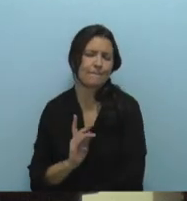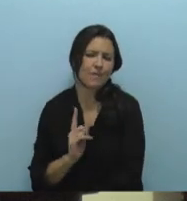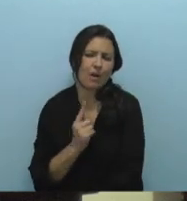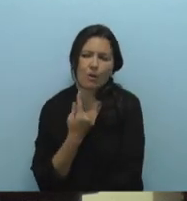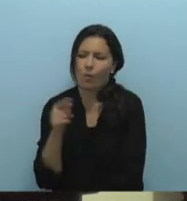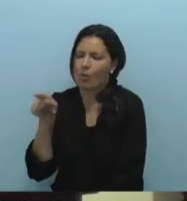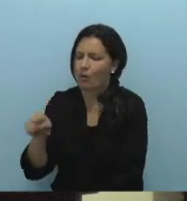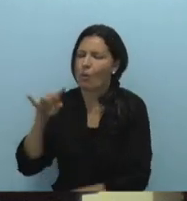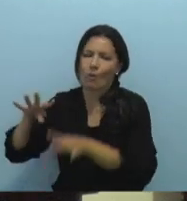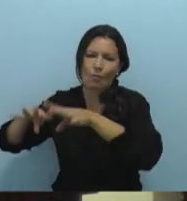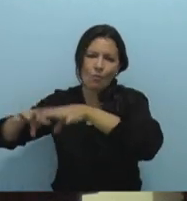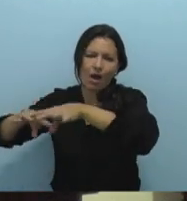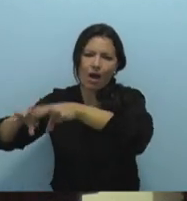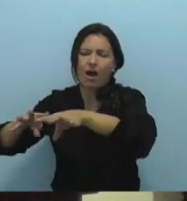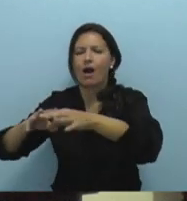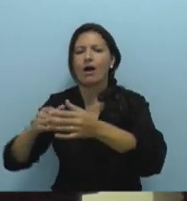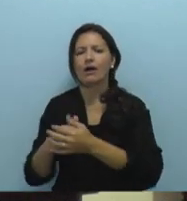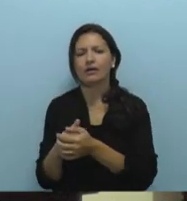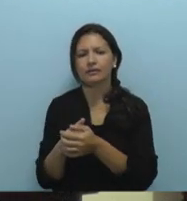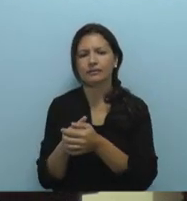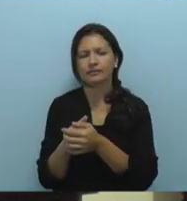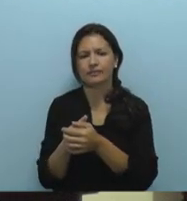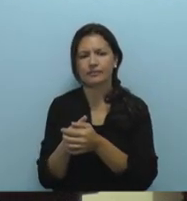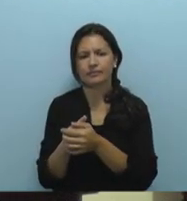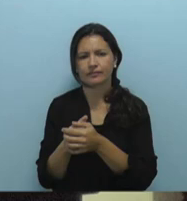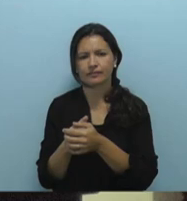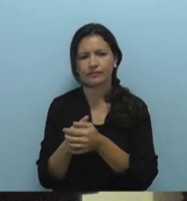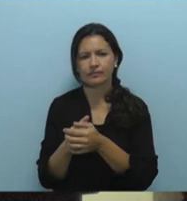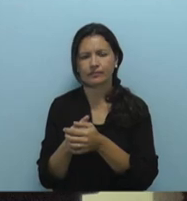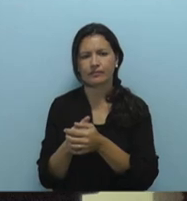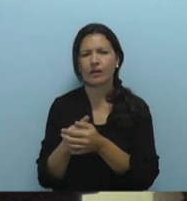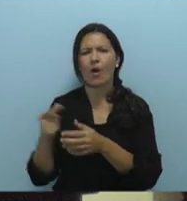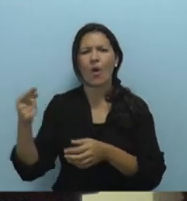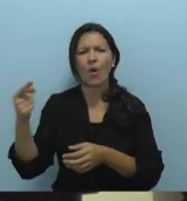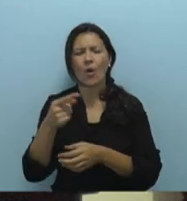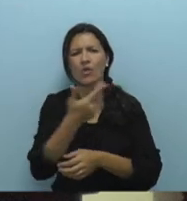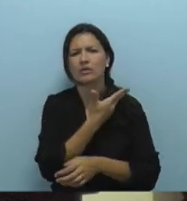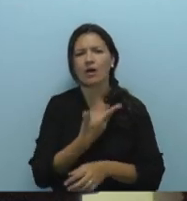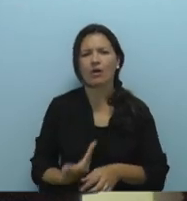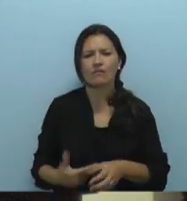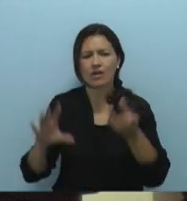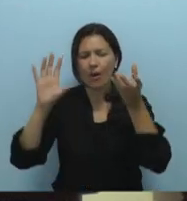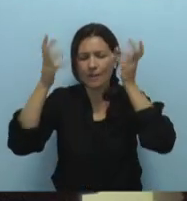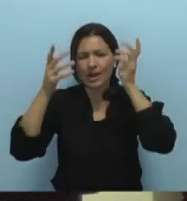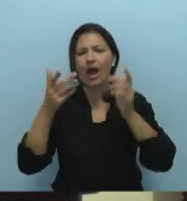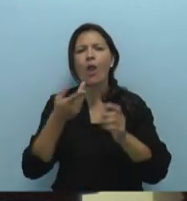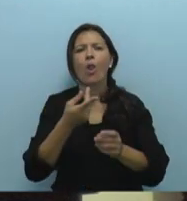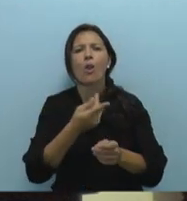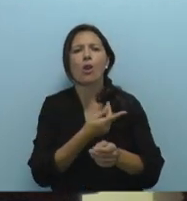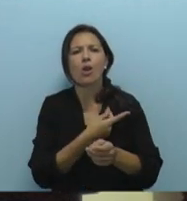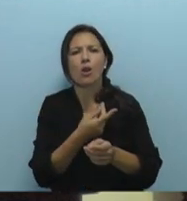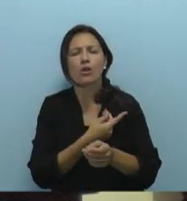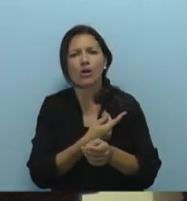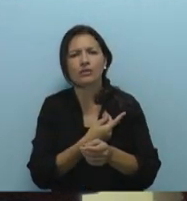me enorgullece que las dos mayores marchas contra el gobierno de Javier Milei hayan sido